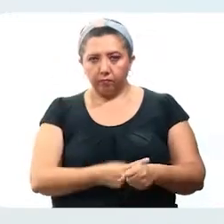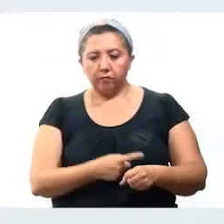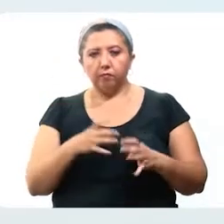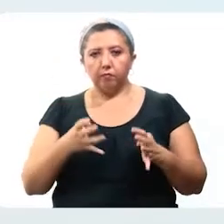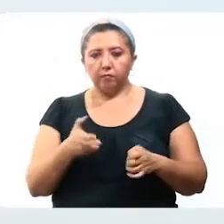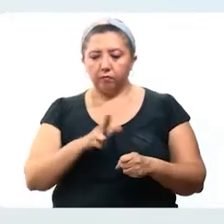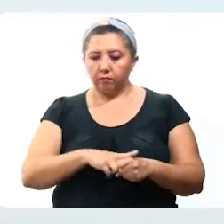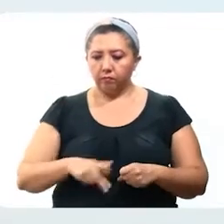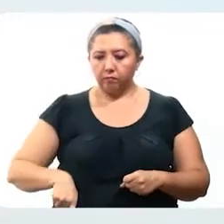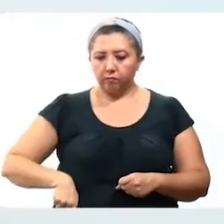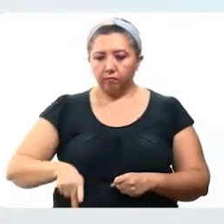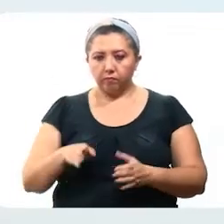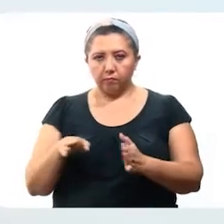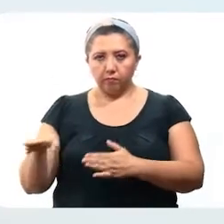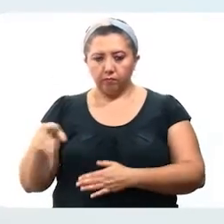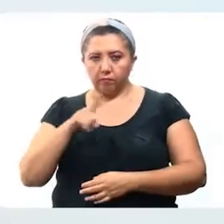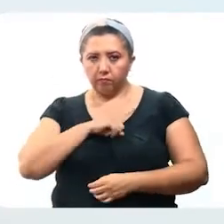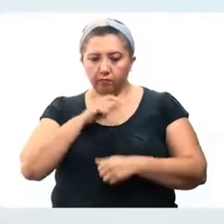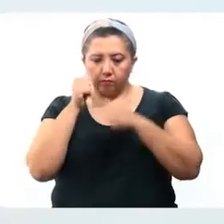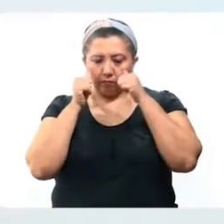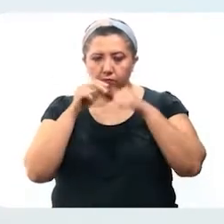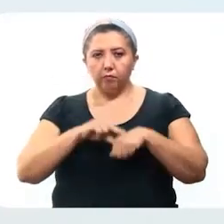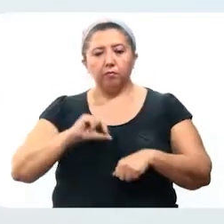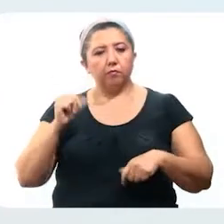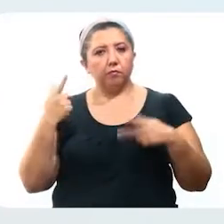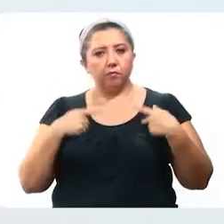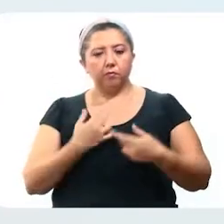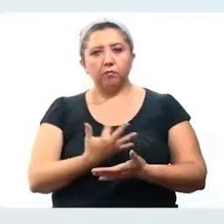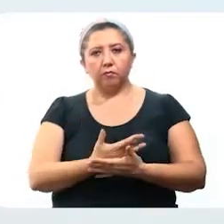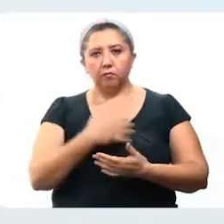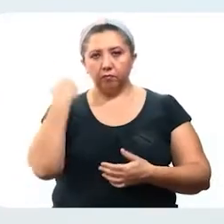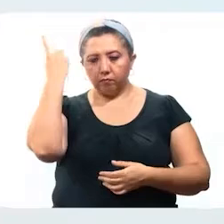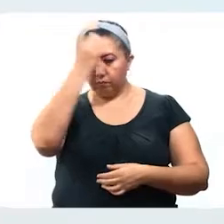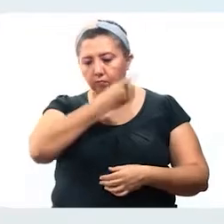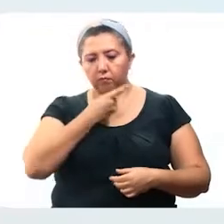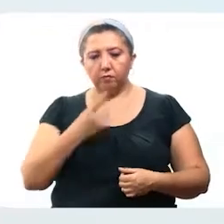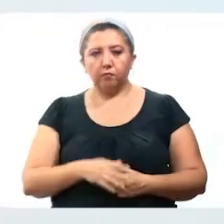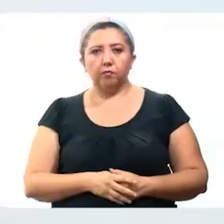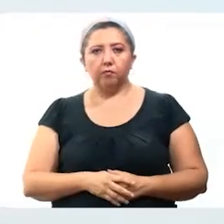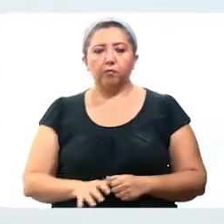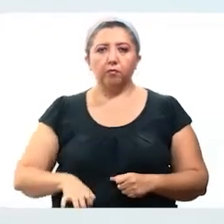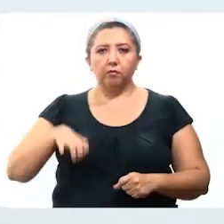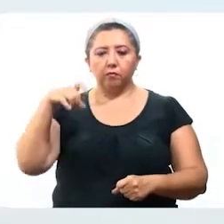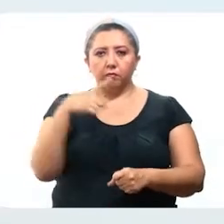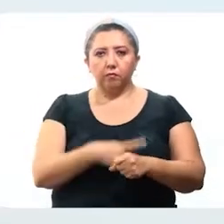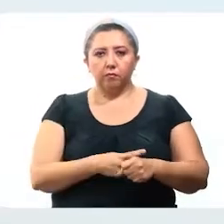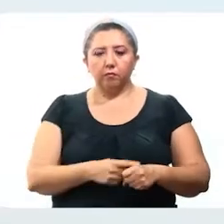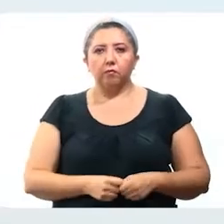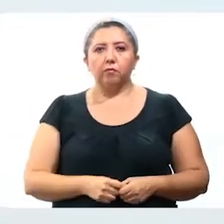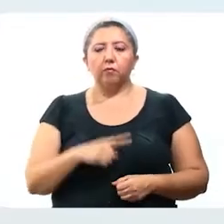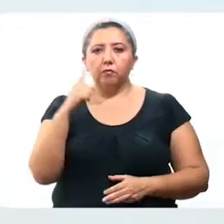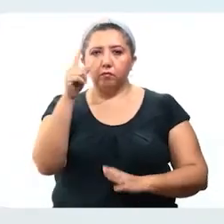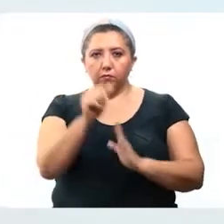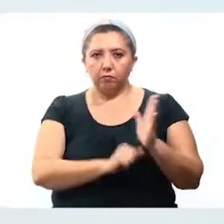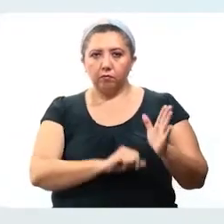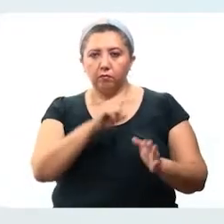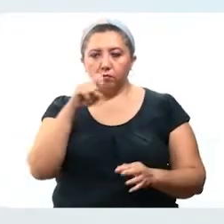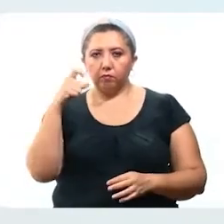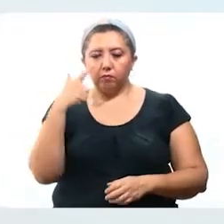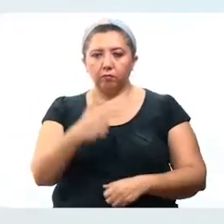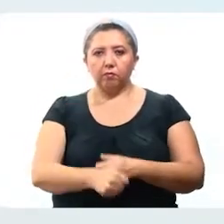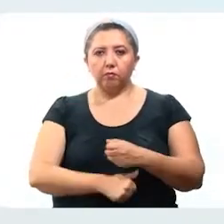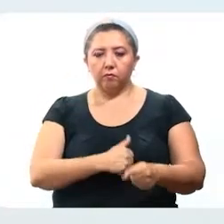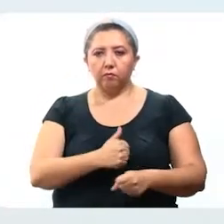casos positivos están en hospitales y en aislamiento total. Hay otros pacientes a la espera de diagnóstico. El rango de edad de los casos es de 1 mes